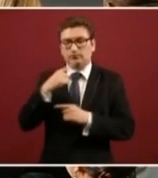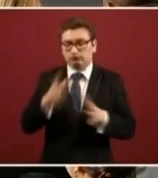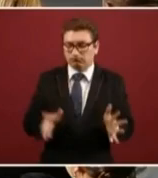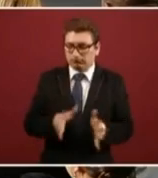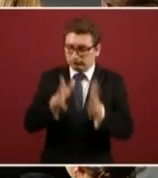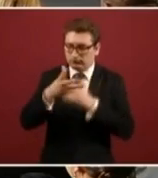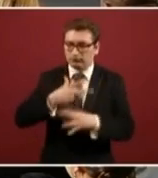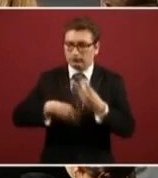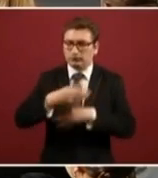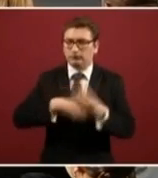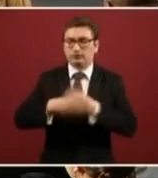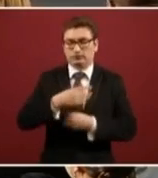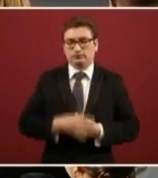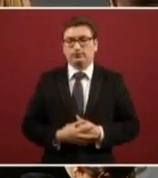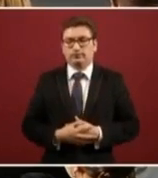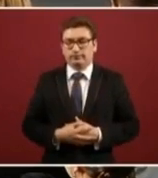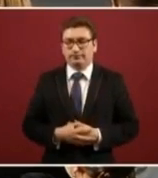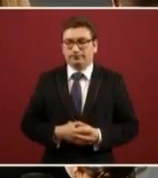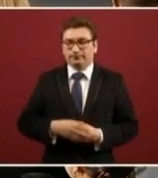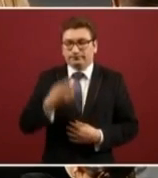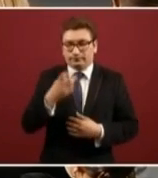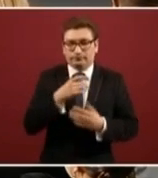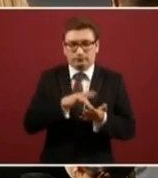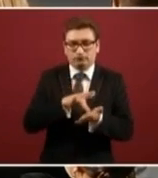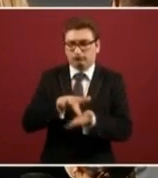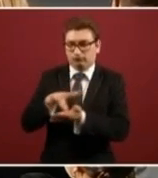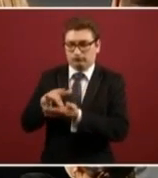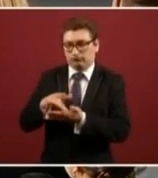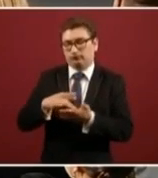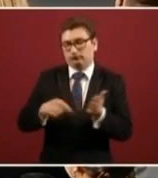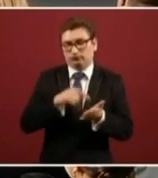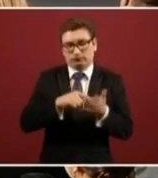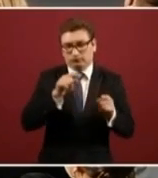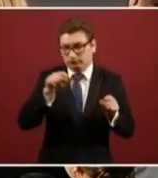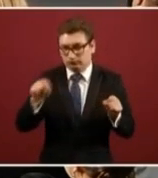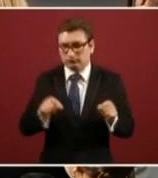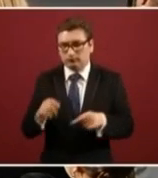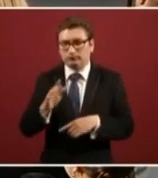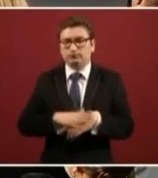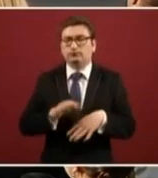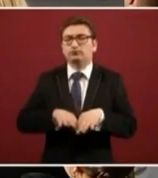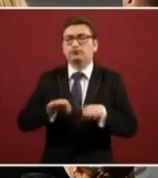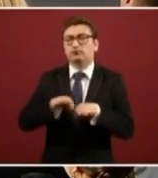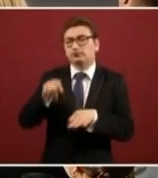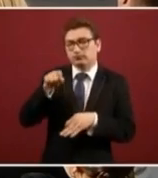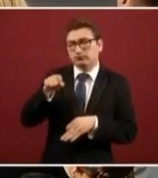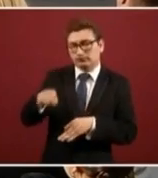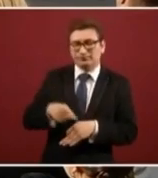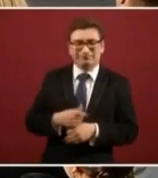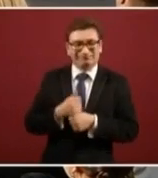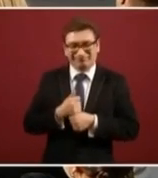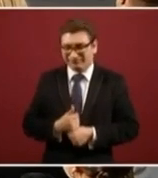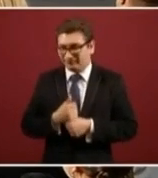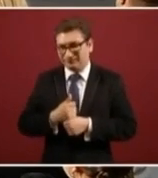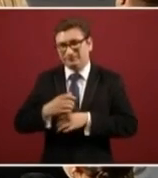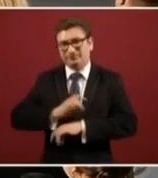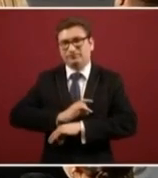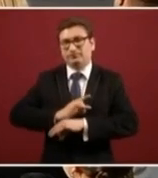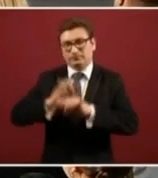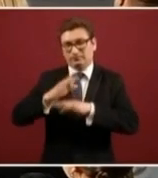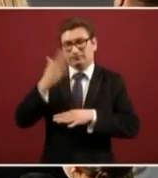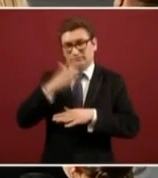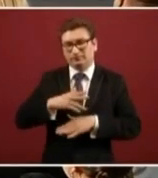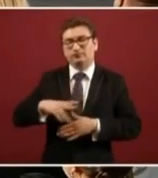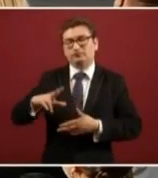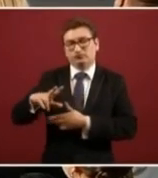estamos haciendo una atención especial de dispersión en estas zonas y especialmente aquellas que están, han sufrido también emergencias tipo